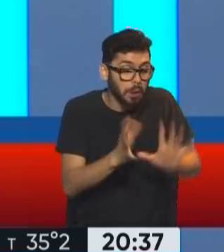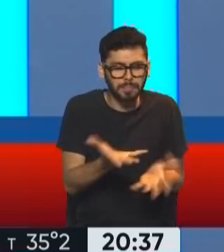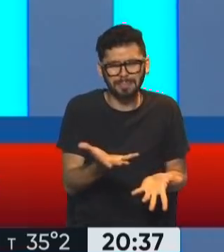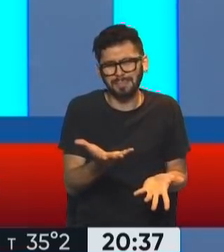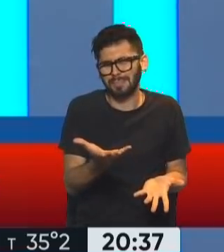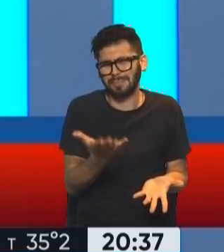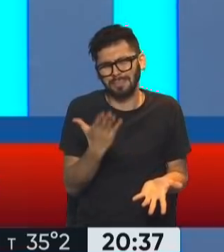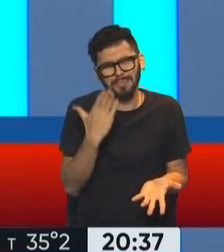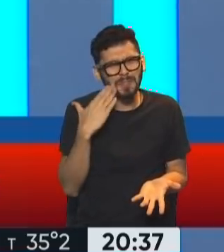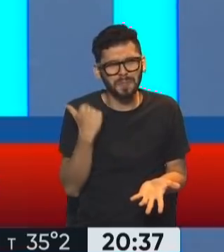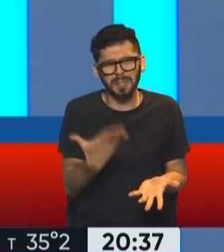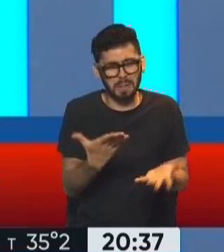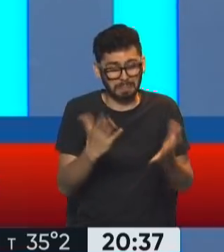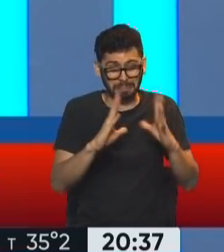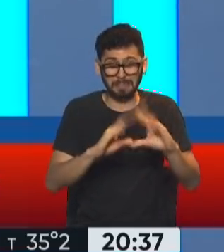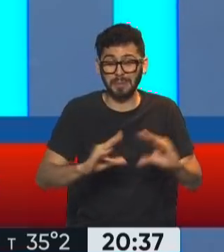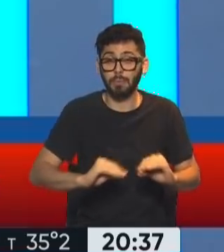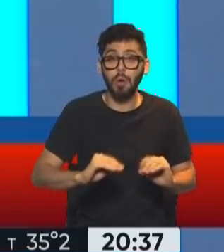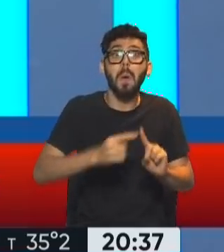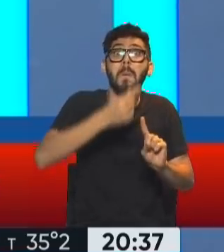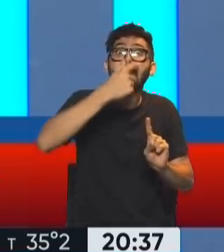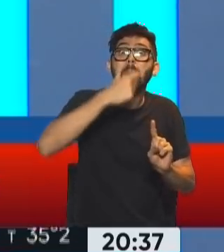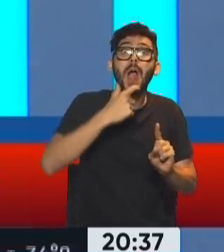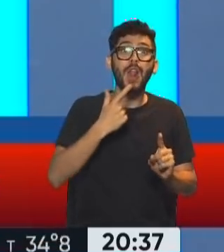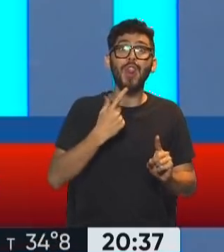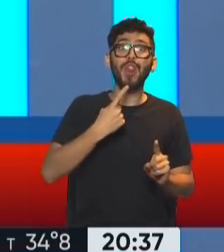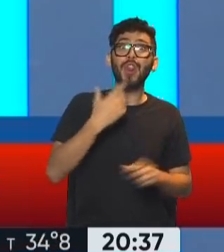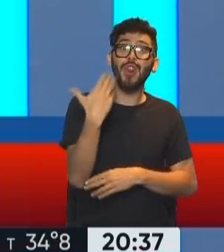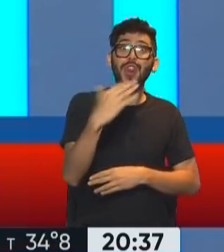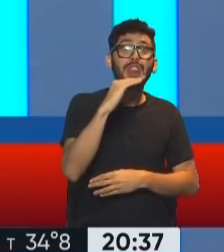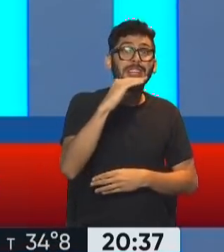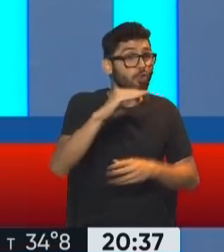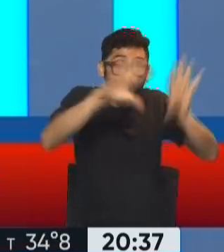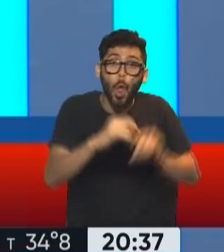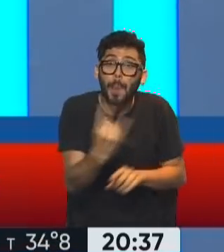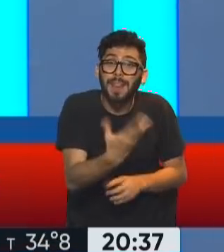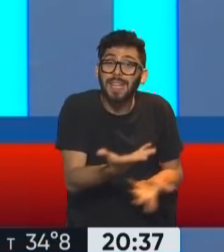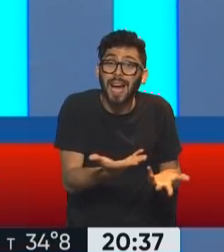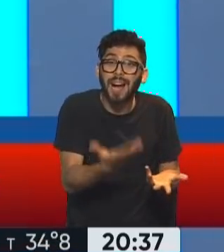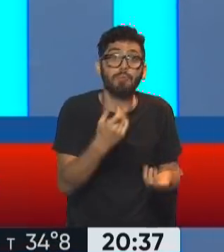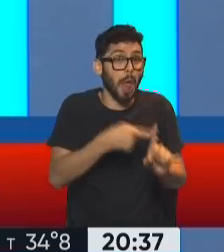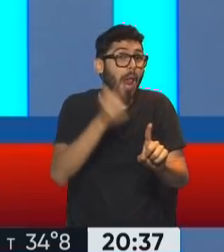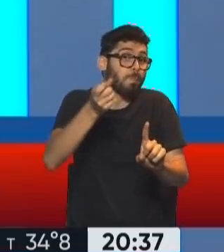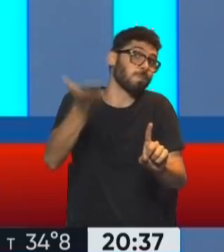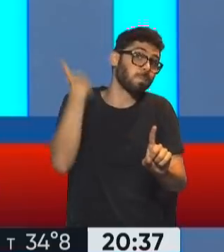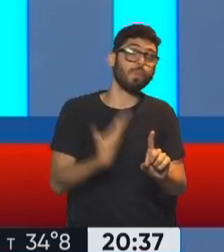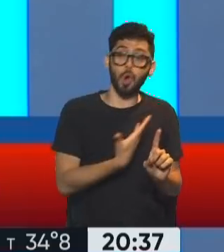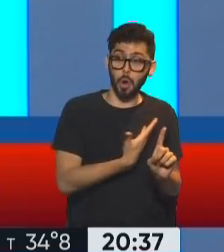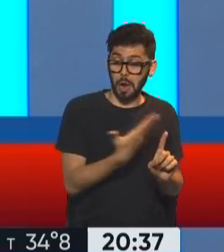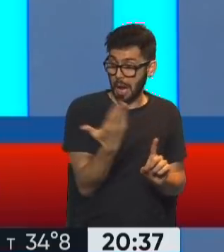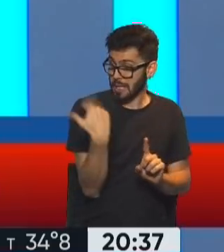lamentable, vergonzoso. Todo lo que dice Macri, esto es mentira. ¿Por qué? Porque gobernó